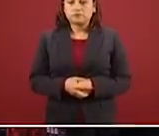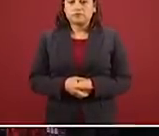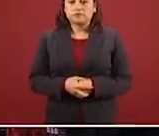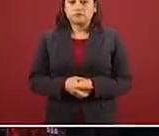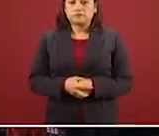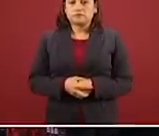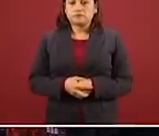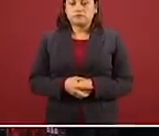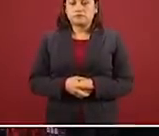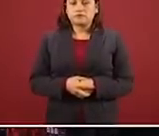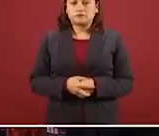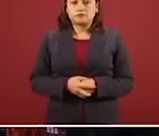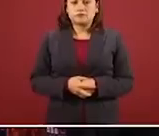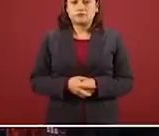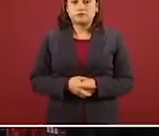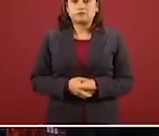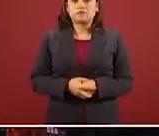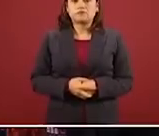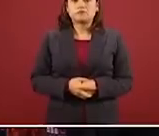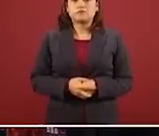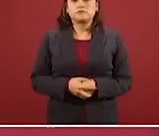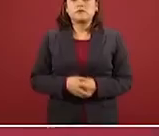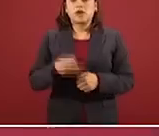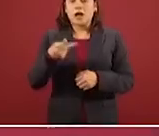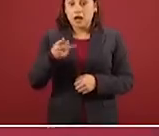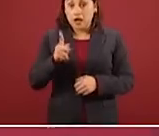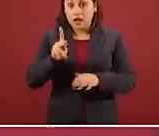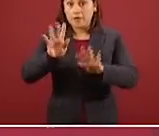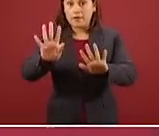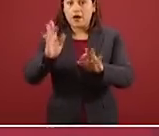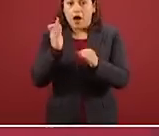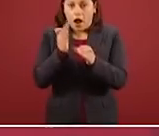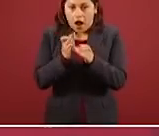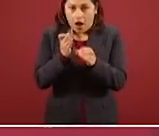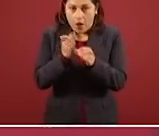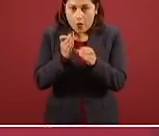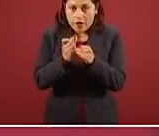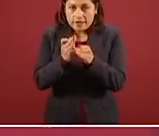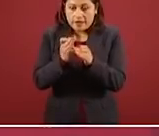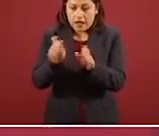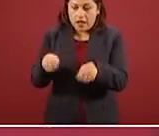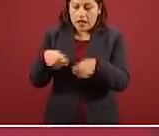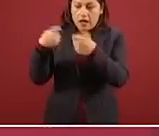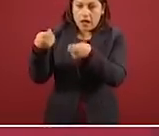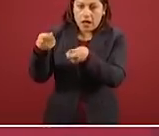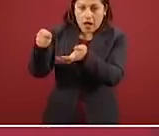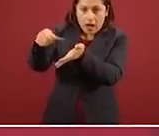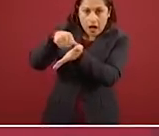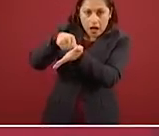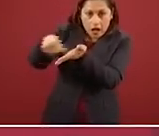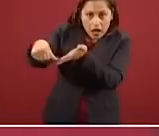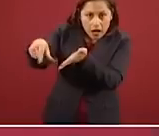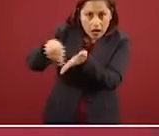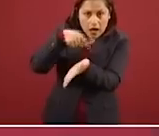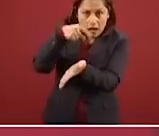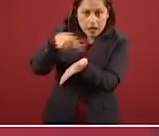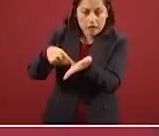aclarando que no se trata de cancelar ninguna concesión,